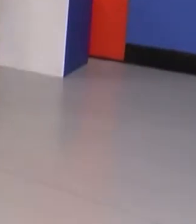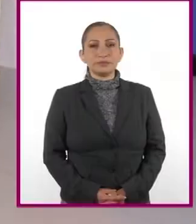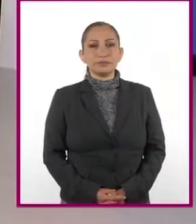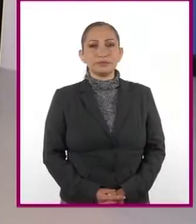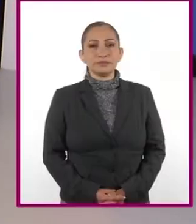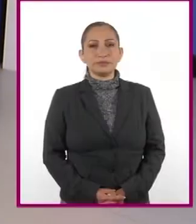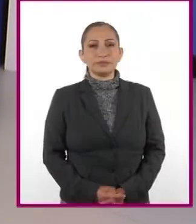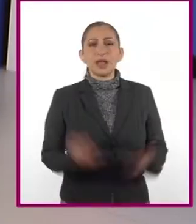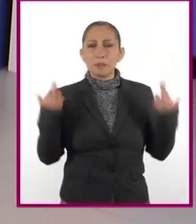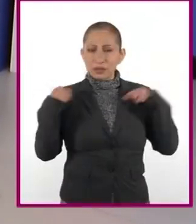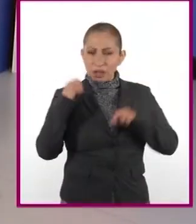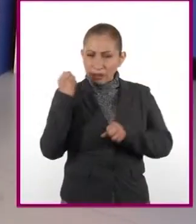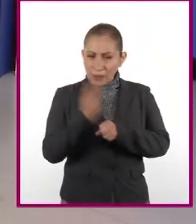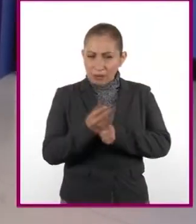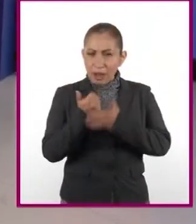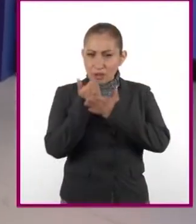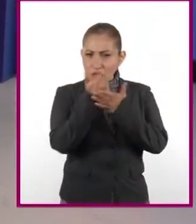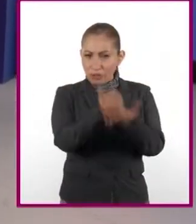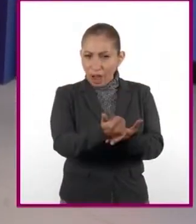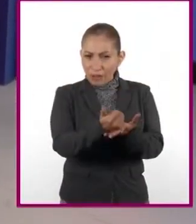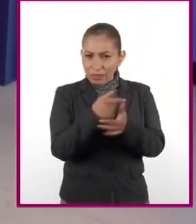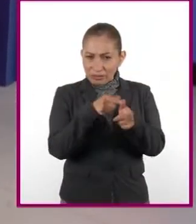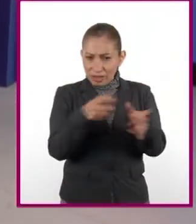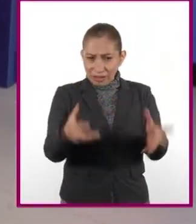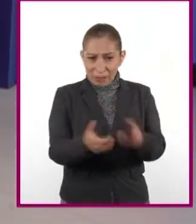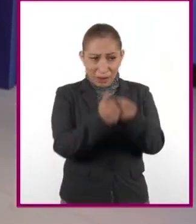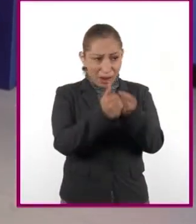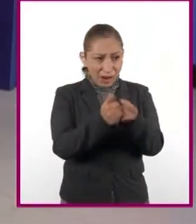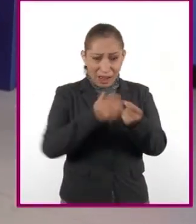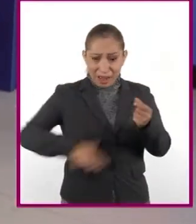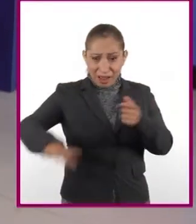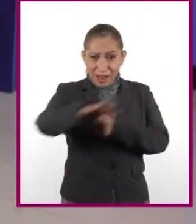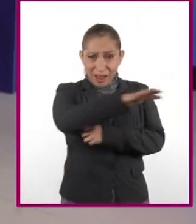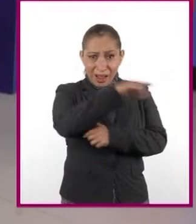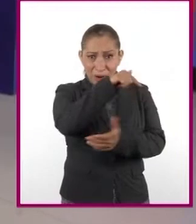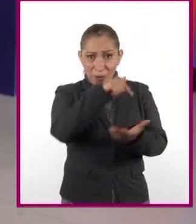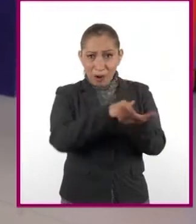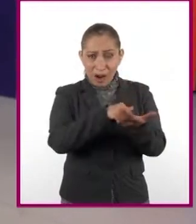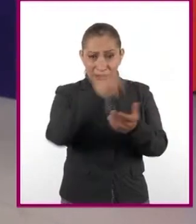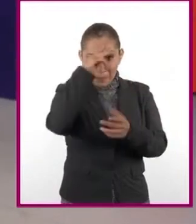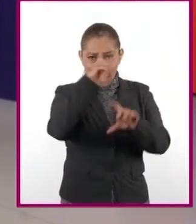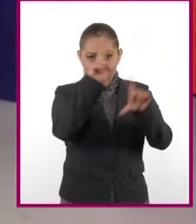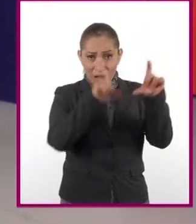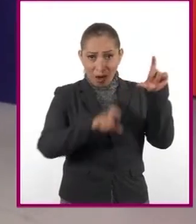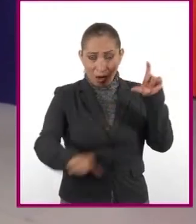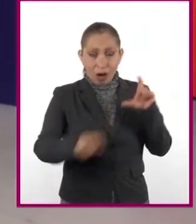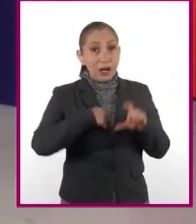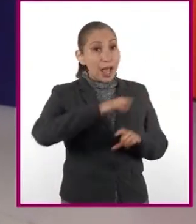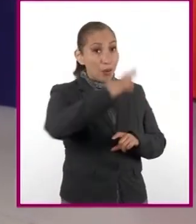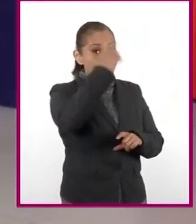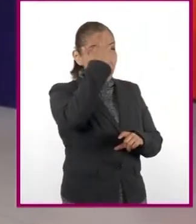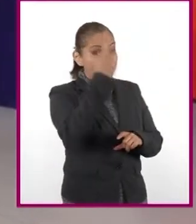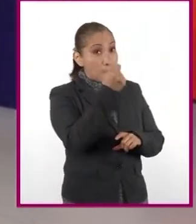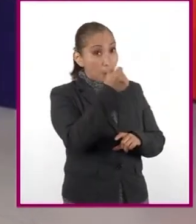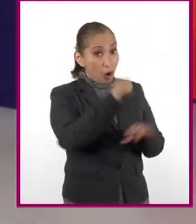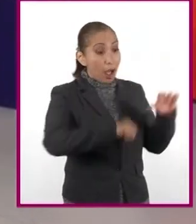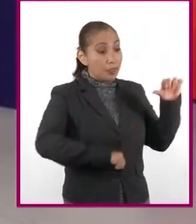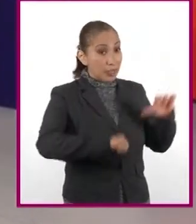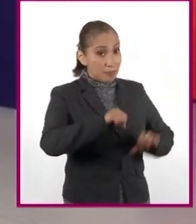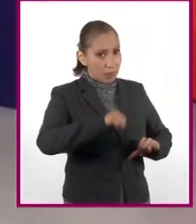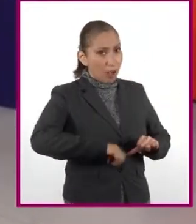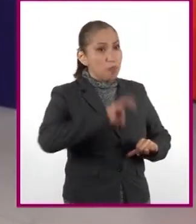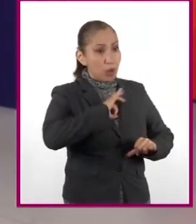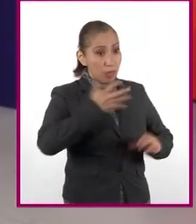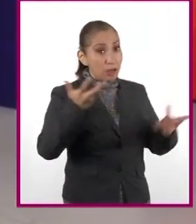Maestro, ¿tan temprano ayudando a conservar y salvar la biodiversidad de nuestro país? Así es, maestra. Recuerde que pequeñas acciones